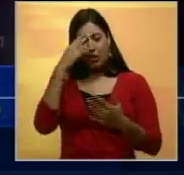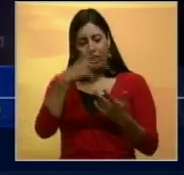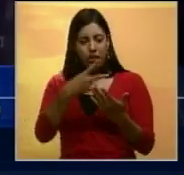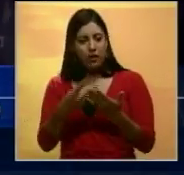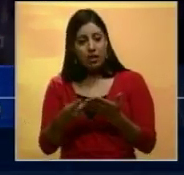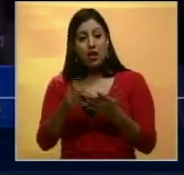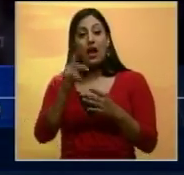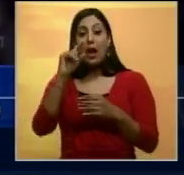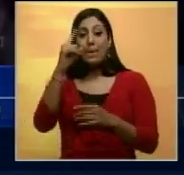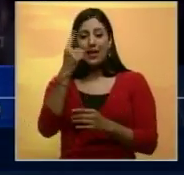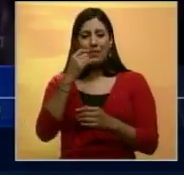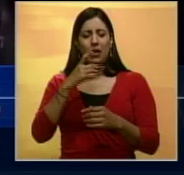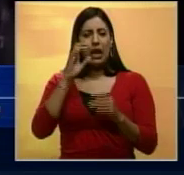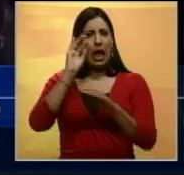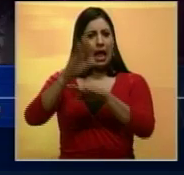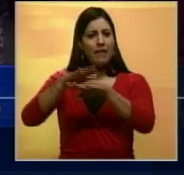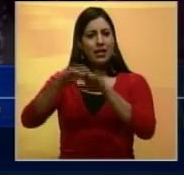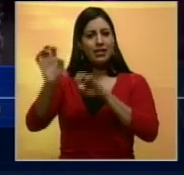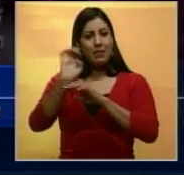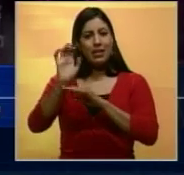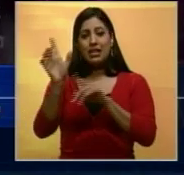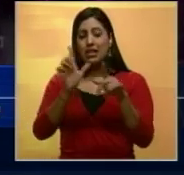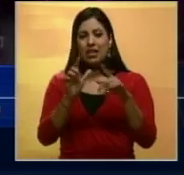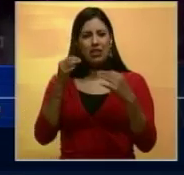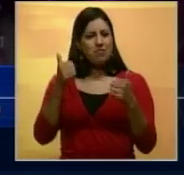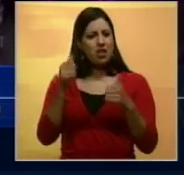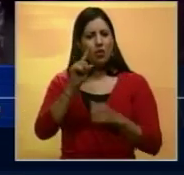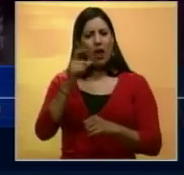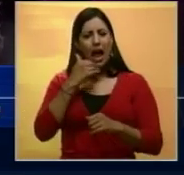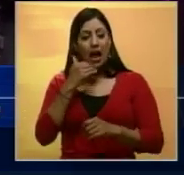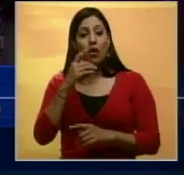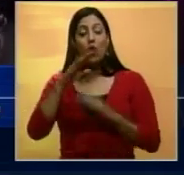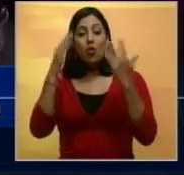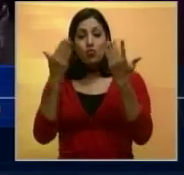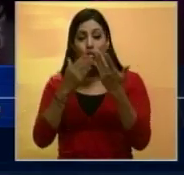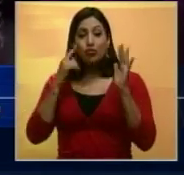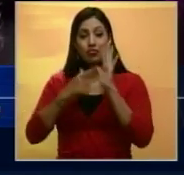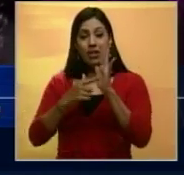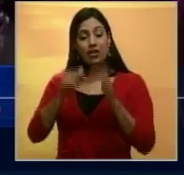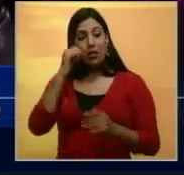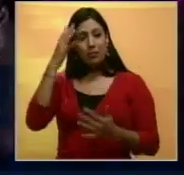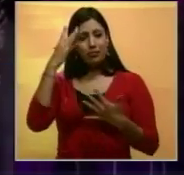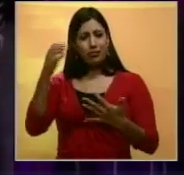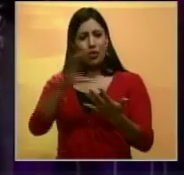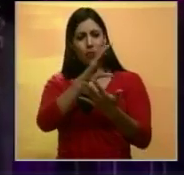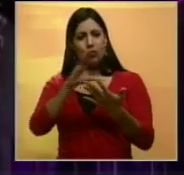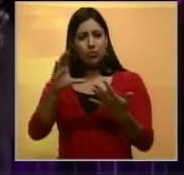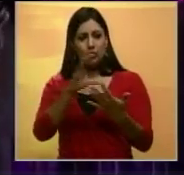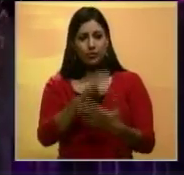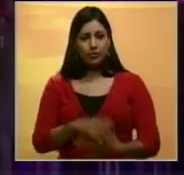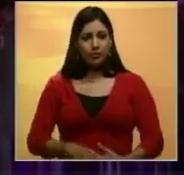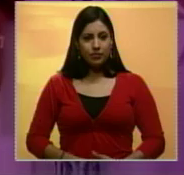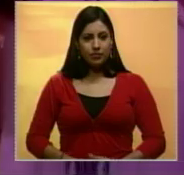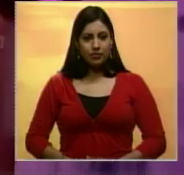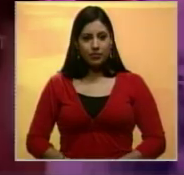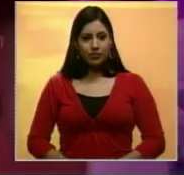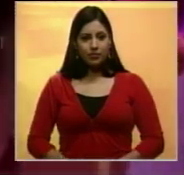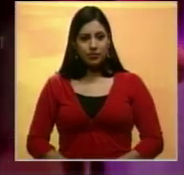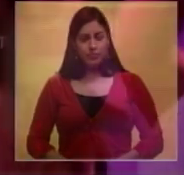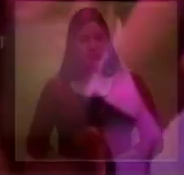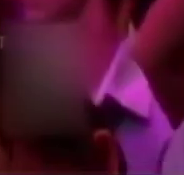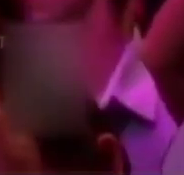inconsciente. Fue el primer signo de alarma. Algo ya no estaba bien. El mundo le conoció como un genio musical.